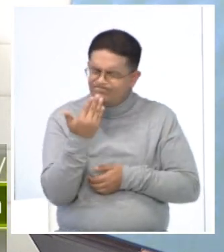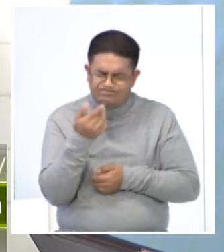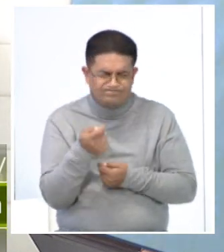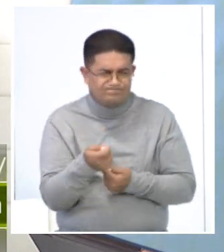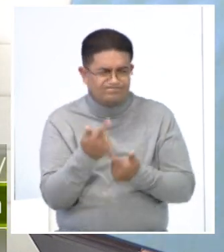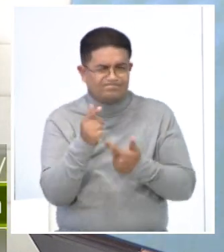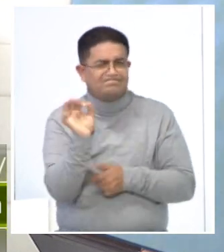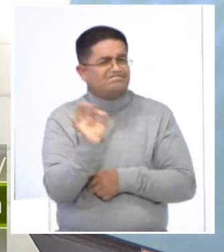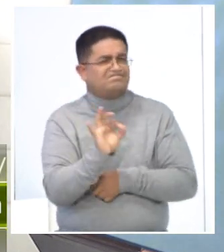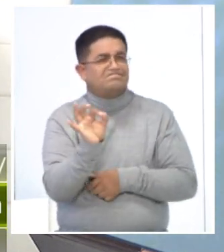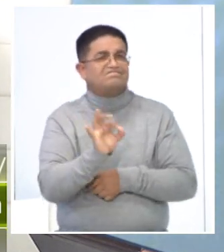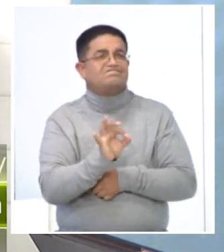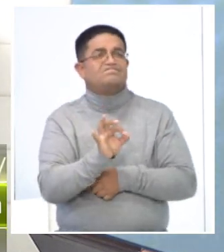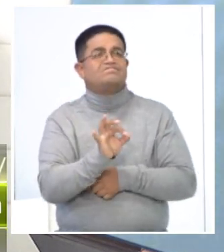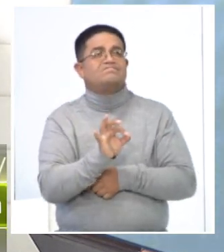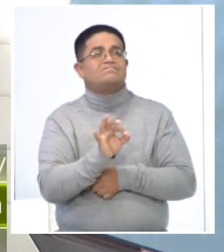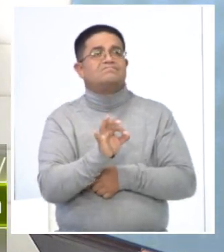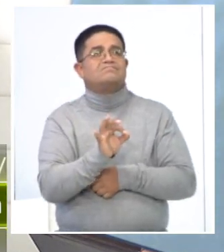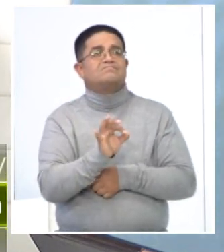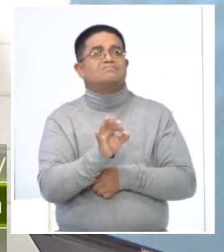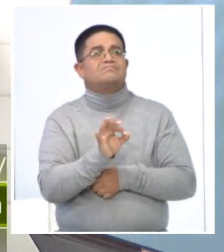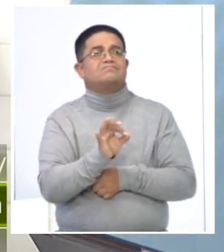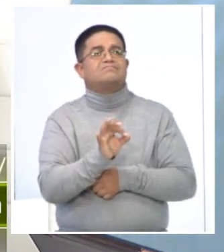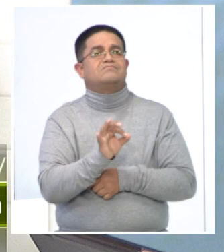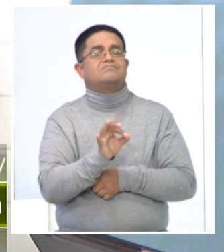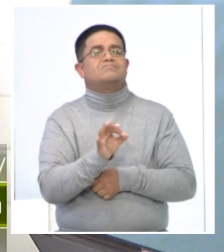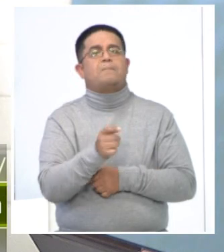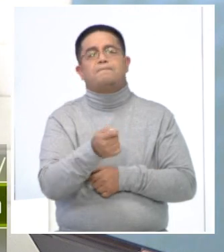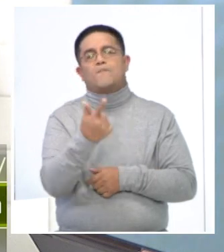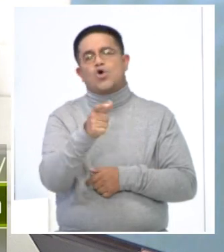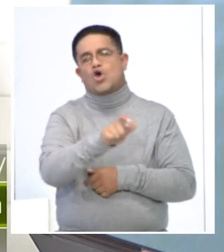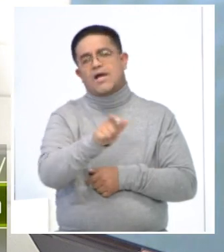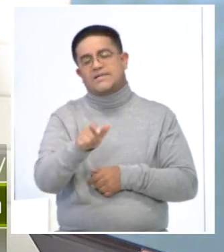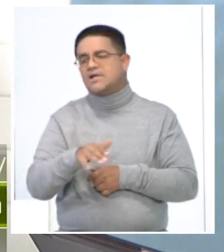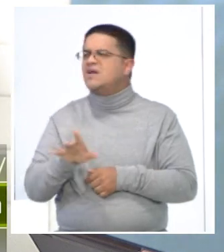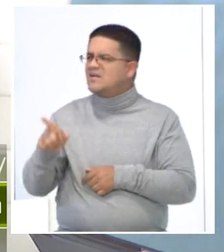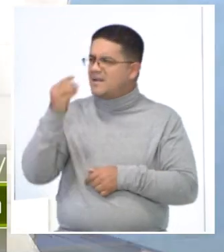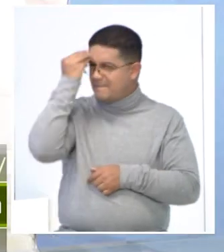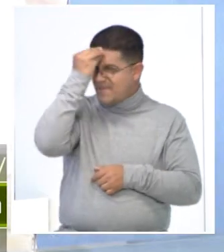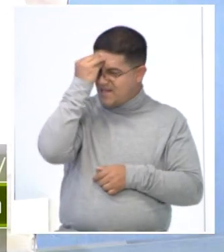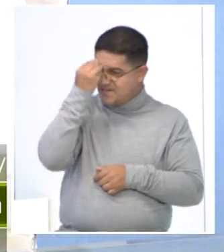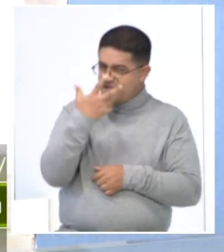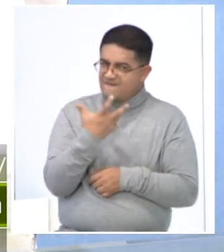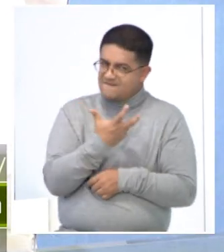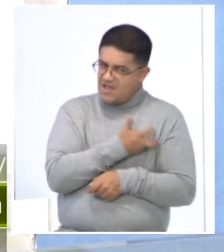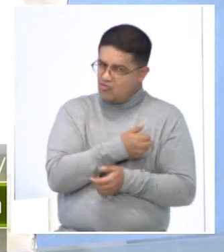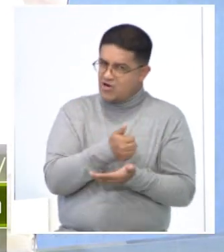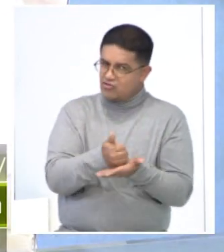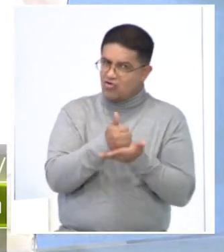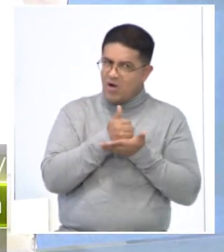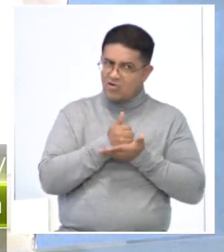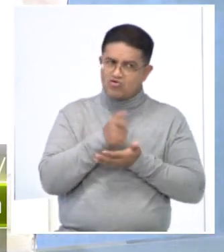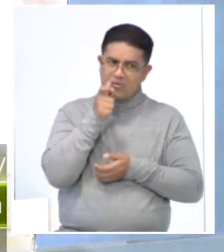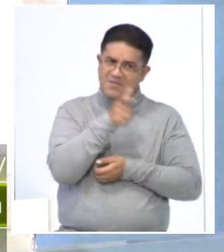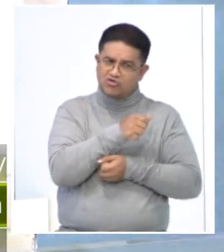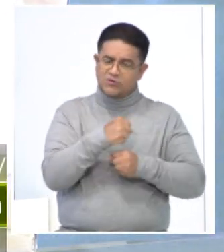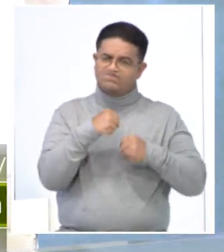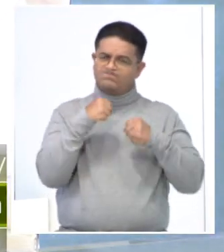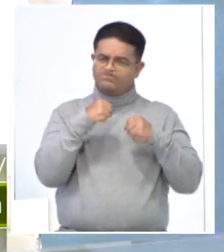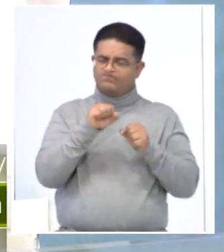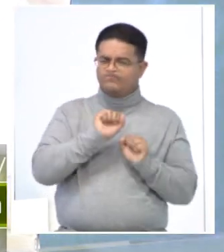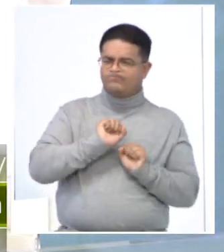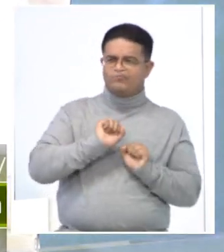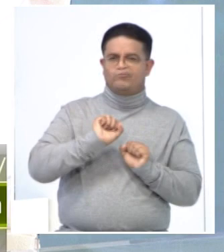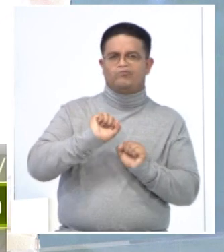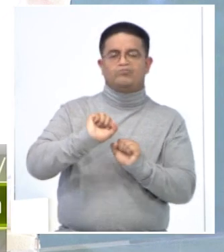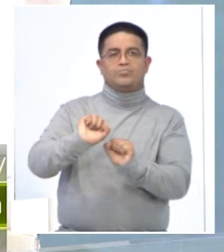O sea no va más allá de de de muy pocos casos considera que la vacunación tomó un papel importante para disminuir esos eh